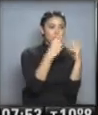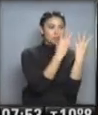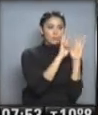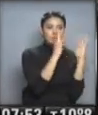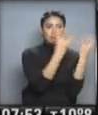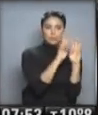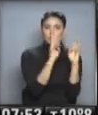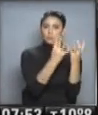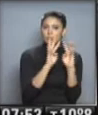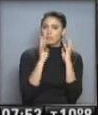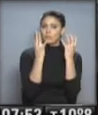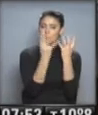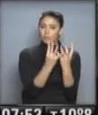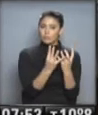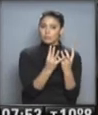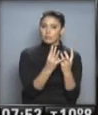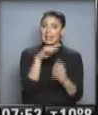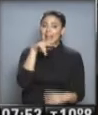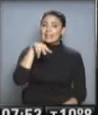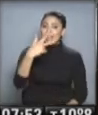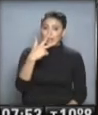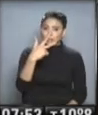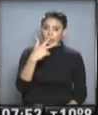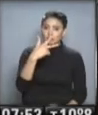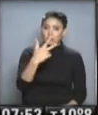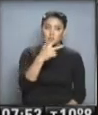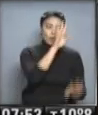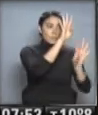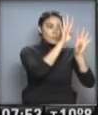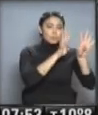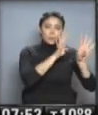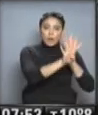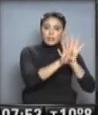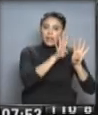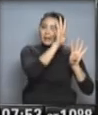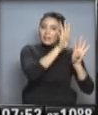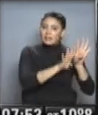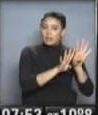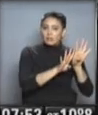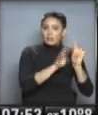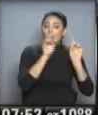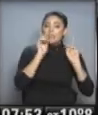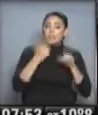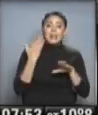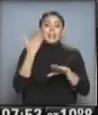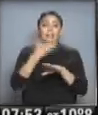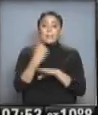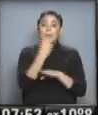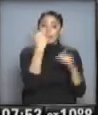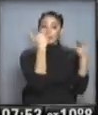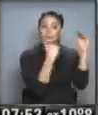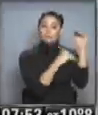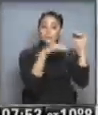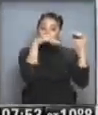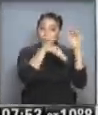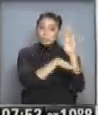tres construcciones que con puertas de rejas y al mismo tiempo el ingreso al primer subsuelo es a